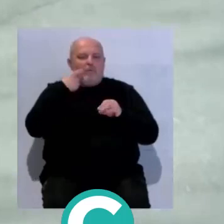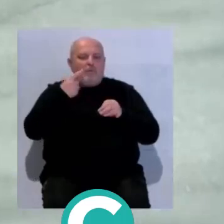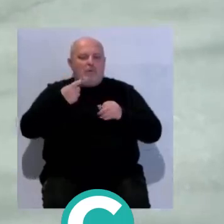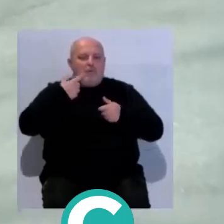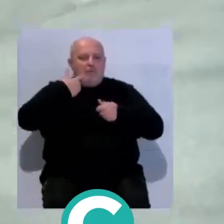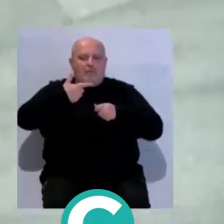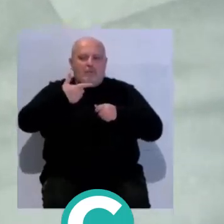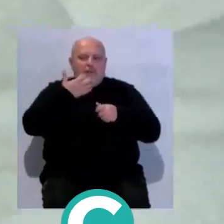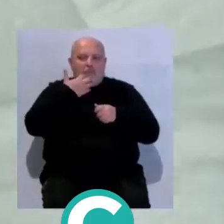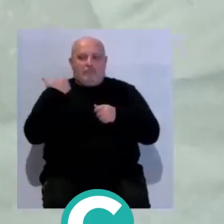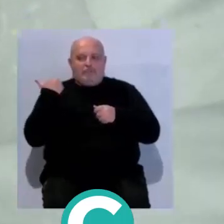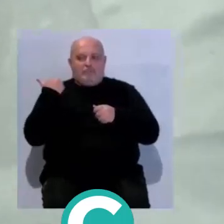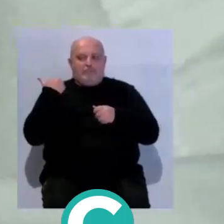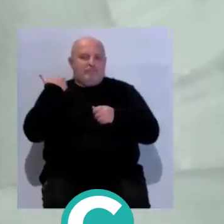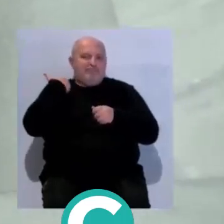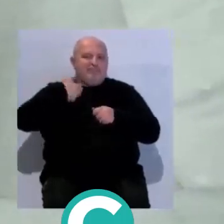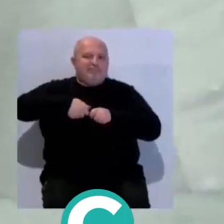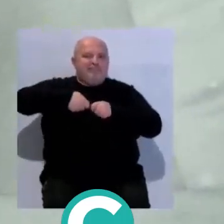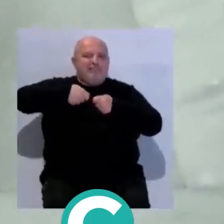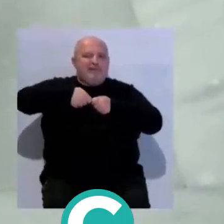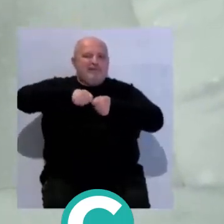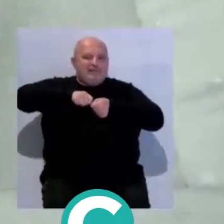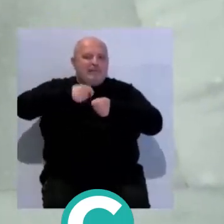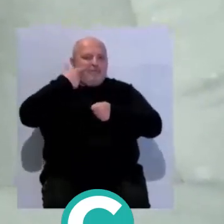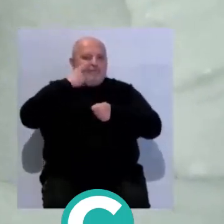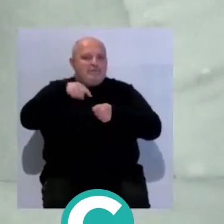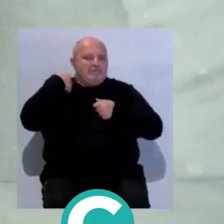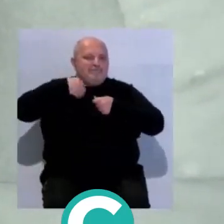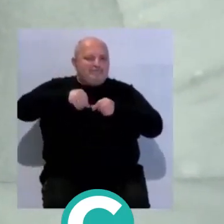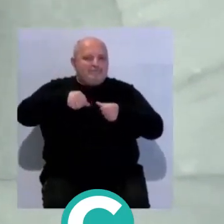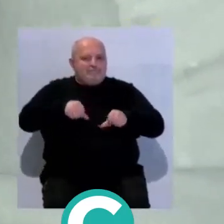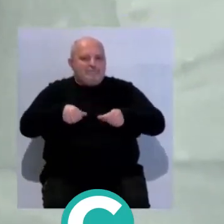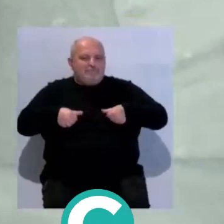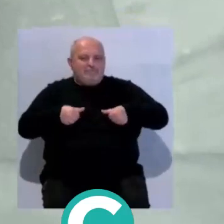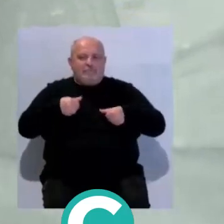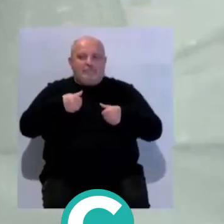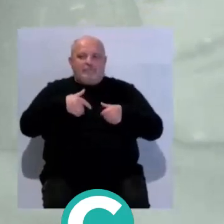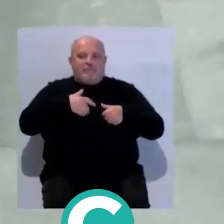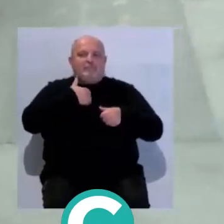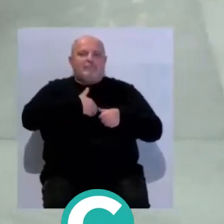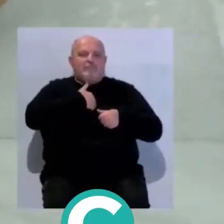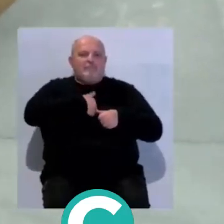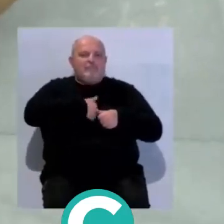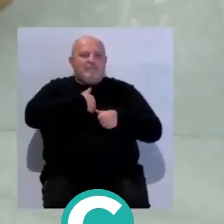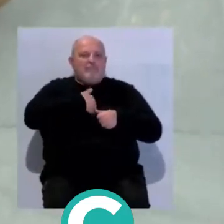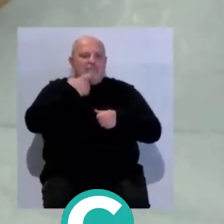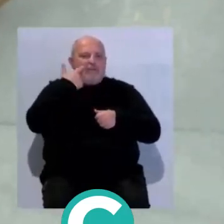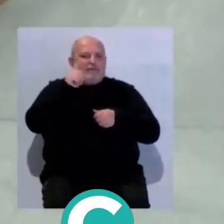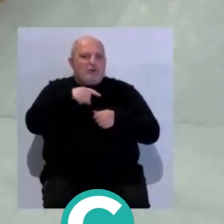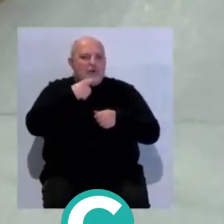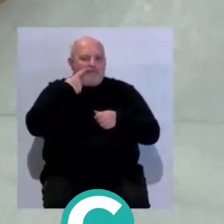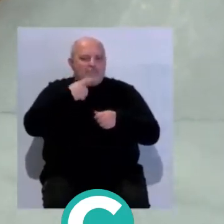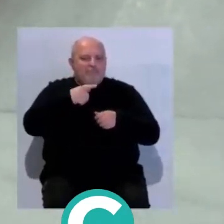podamos provocar. Por ejemplo, haciéndole un pellizco aquí en el trapecio, dándole fuerte, una fricción en el esternón para ver que la persona no